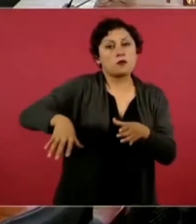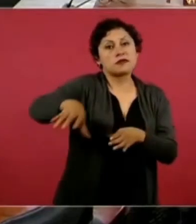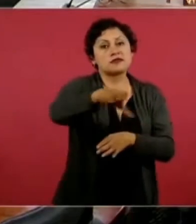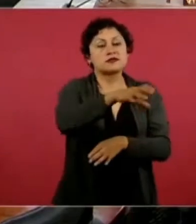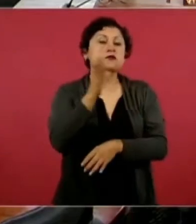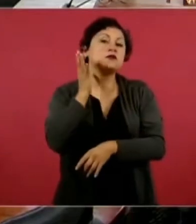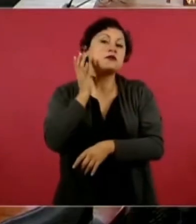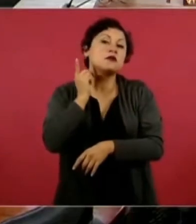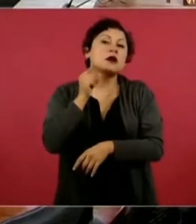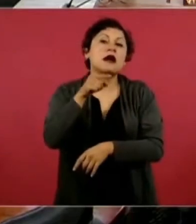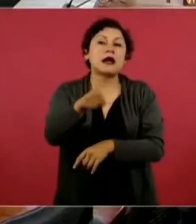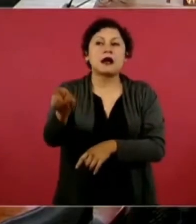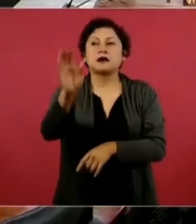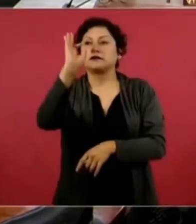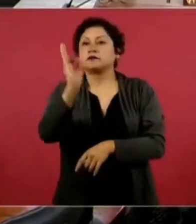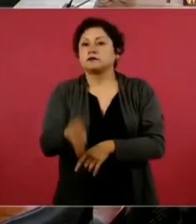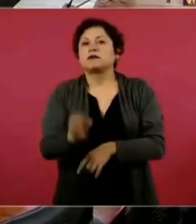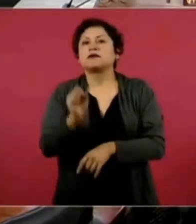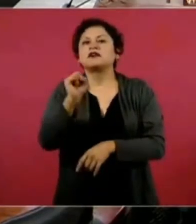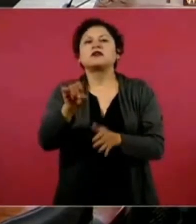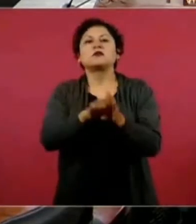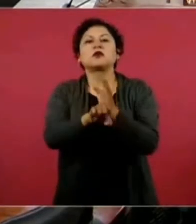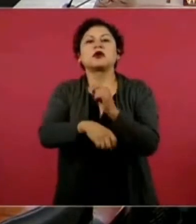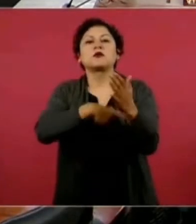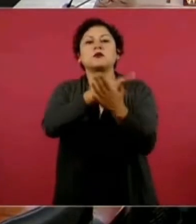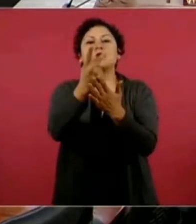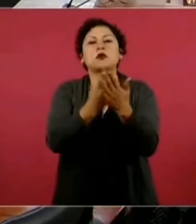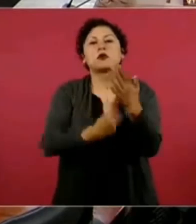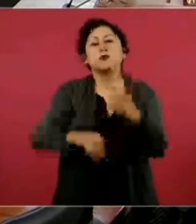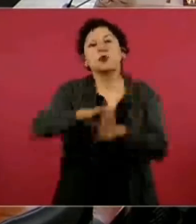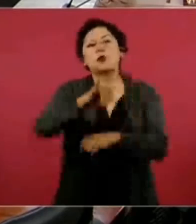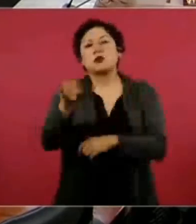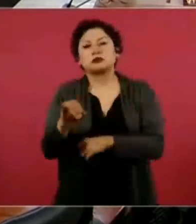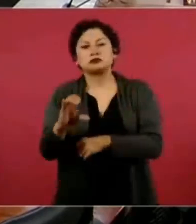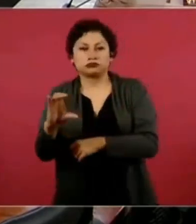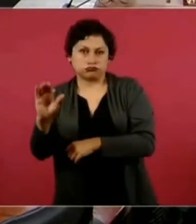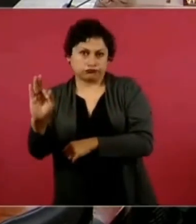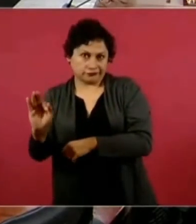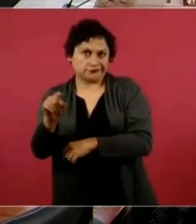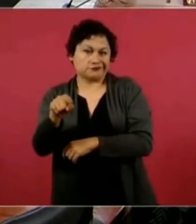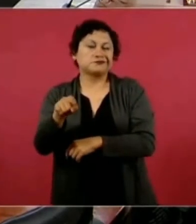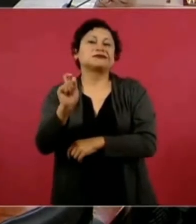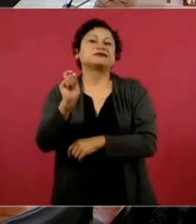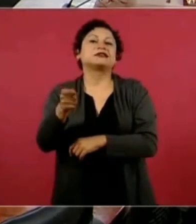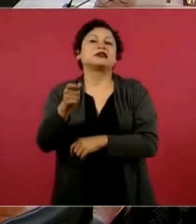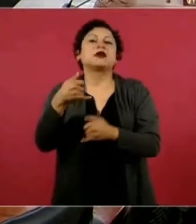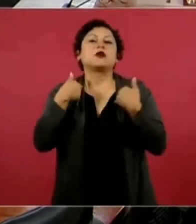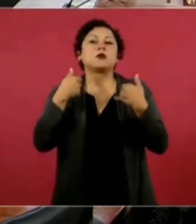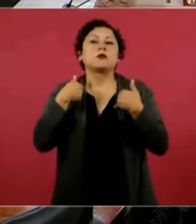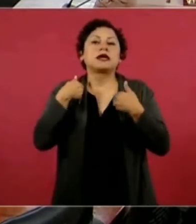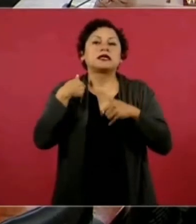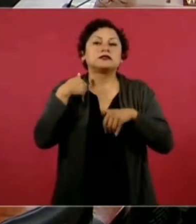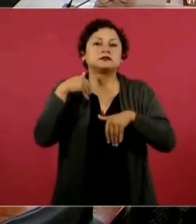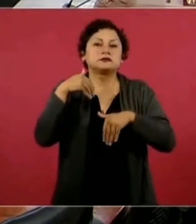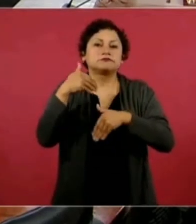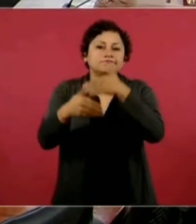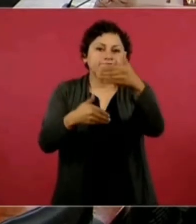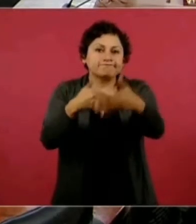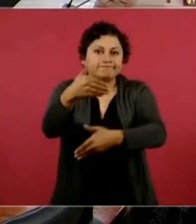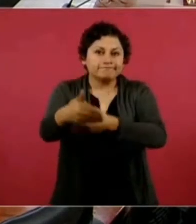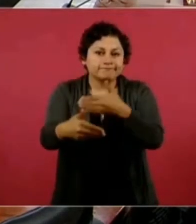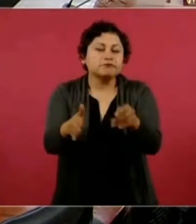tiene trabajo, el que ya no tiene posibilidad de estudiar o ya no estudió, puede